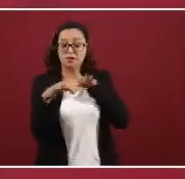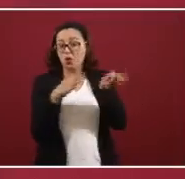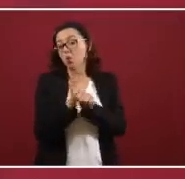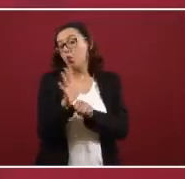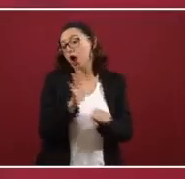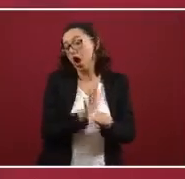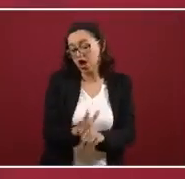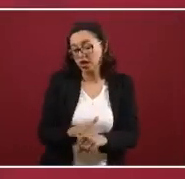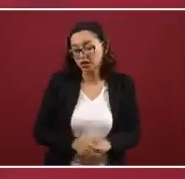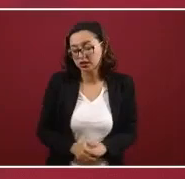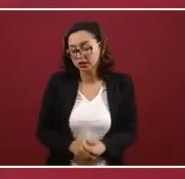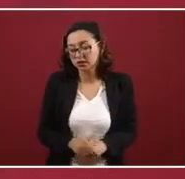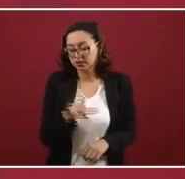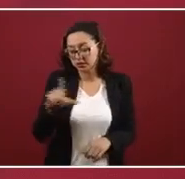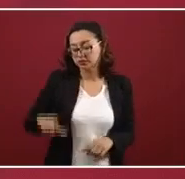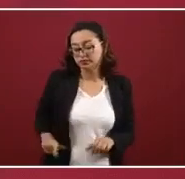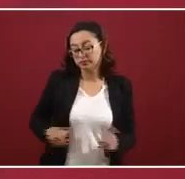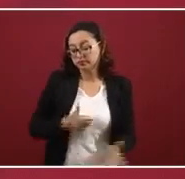y